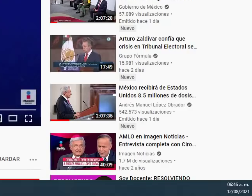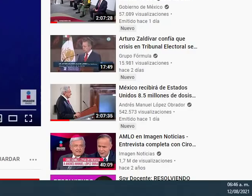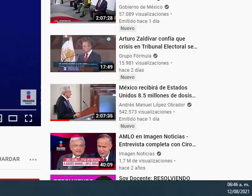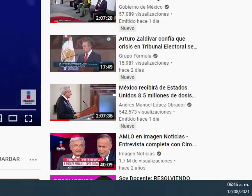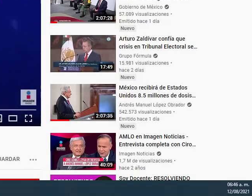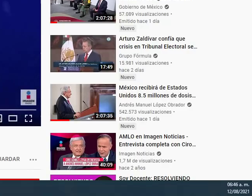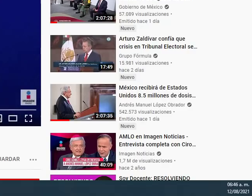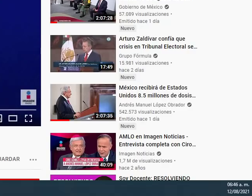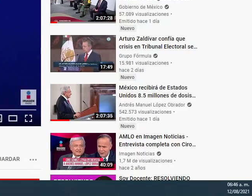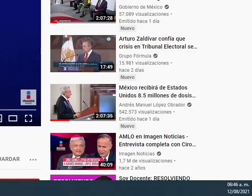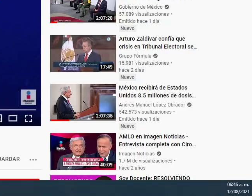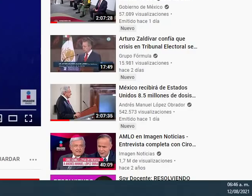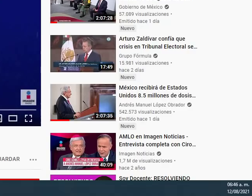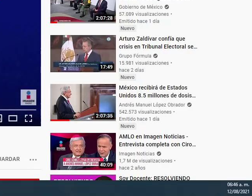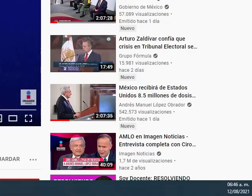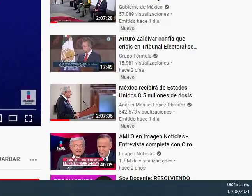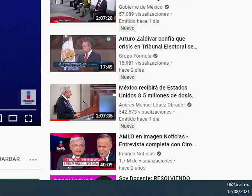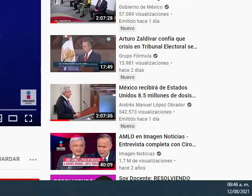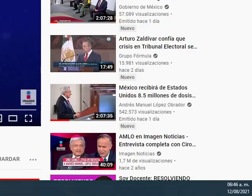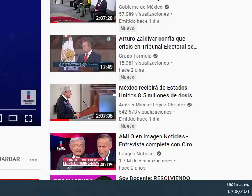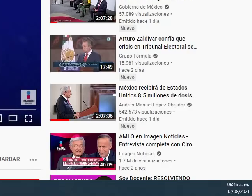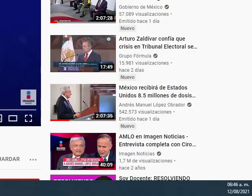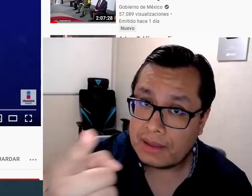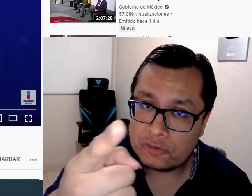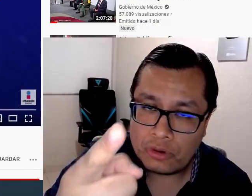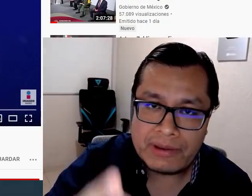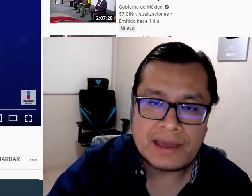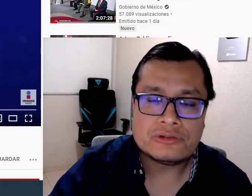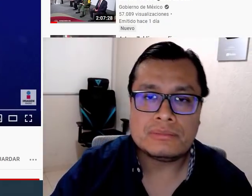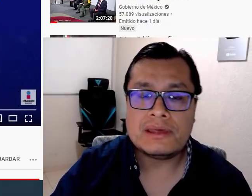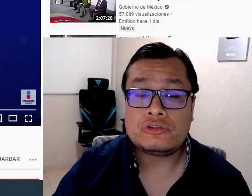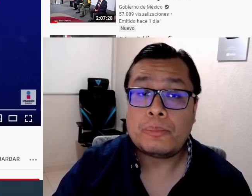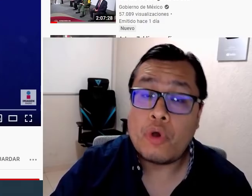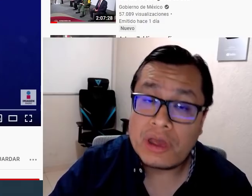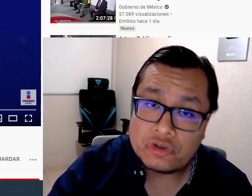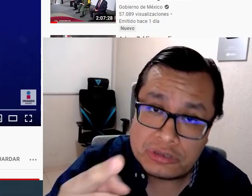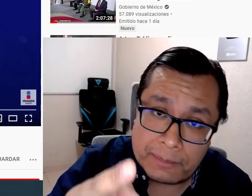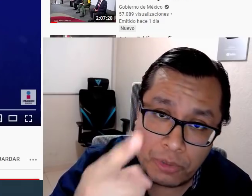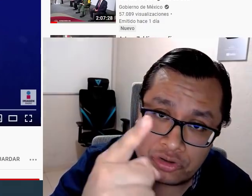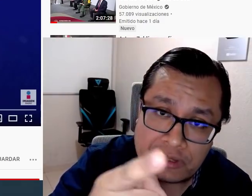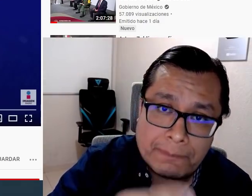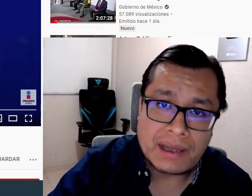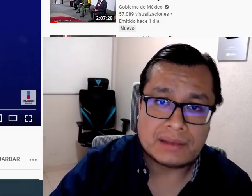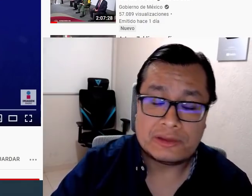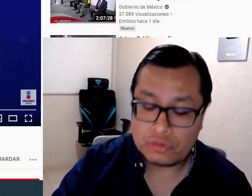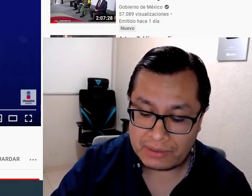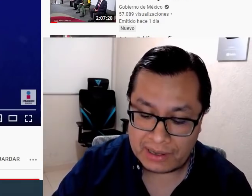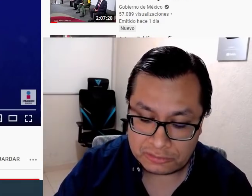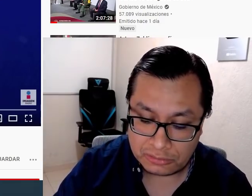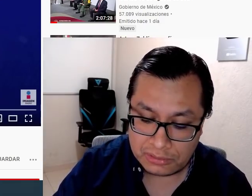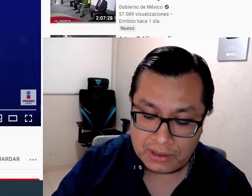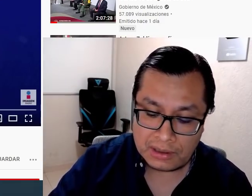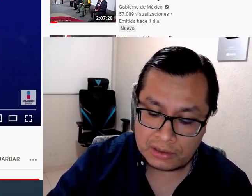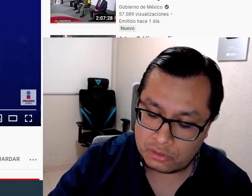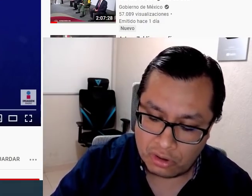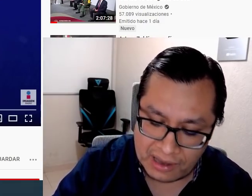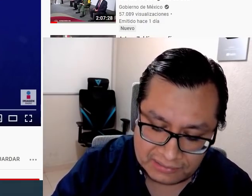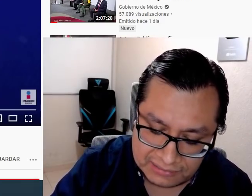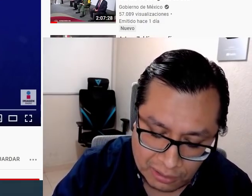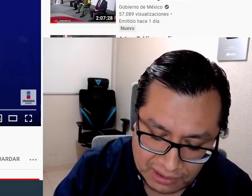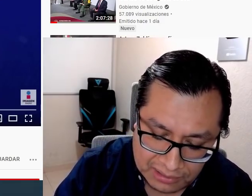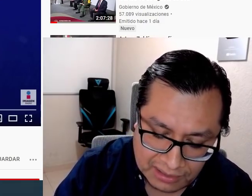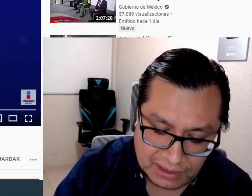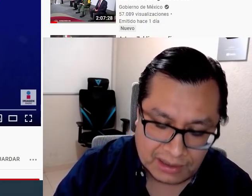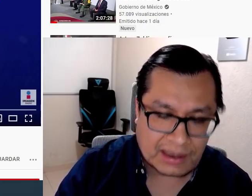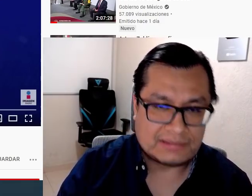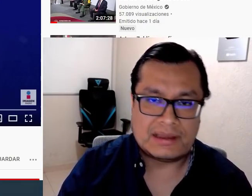que volver a darle vida a nuestros planteles. Es tu obligación, maestro, por eso te pagan, es tu obligación. Lo que